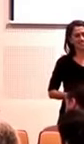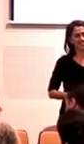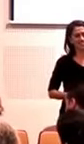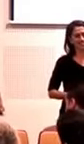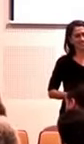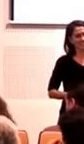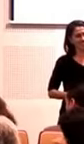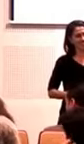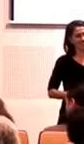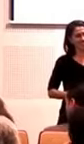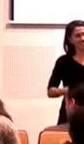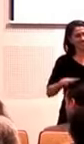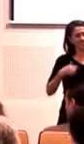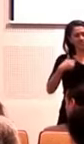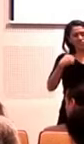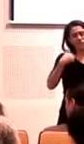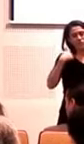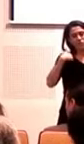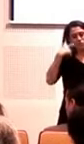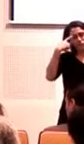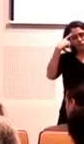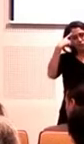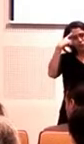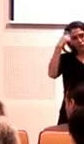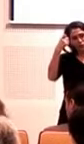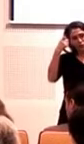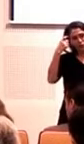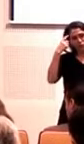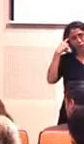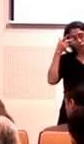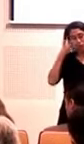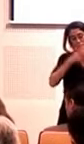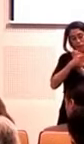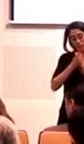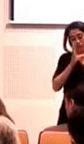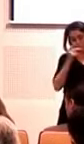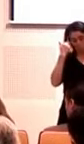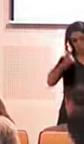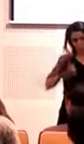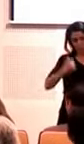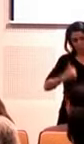Bueno, yo creo que puedo hablar, voy a hablar por mí misma, pero creo que puedo hablar.